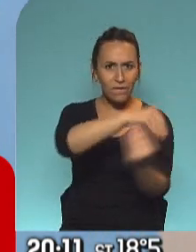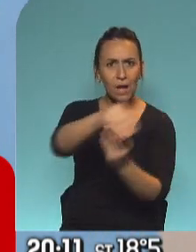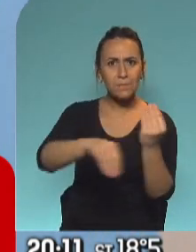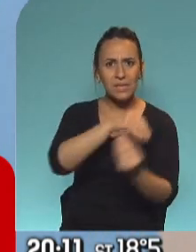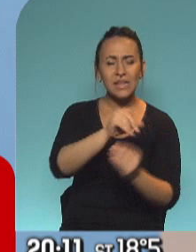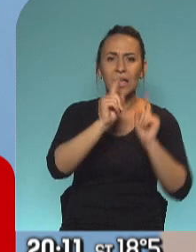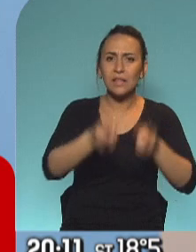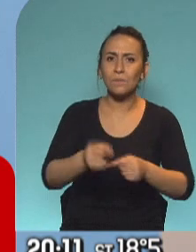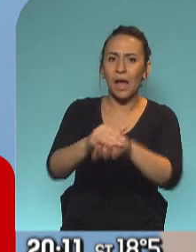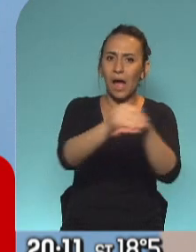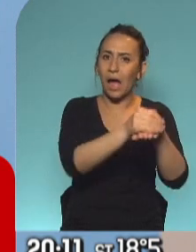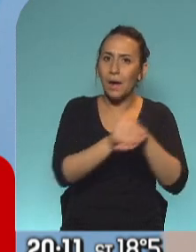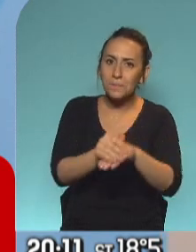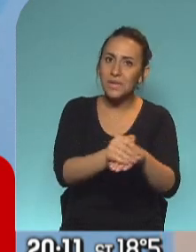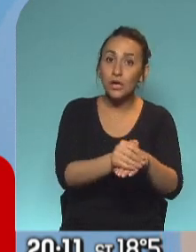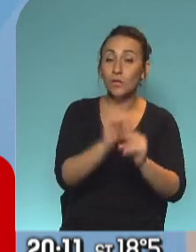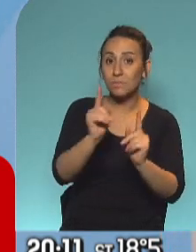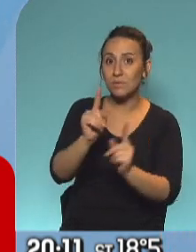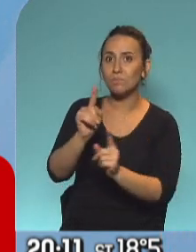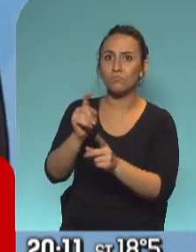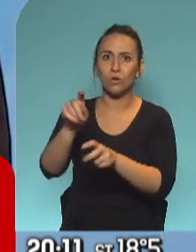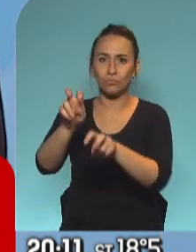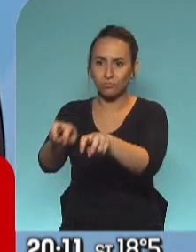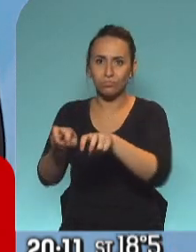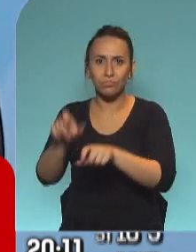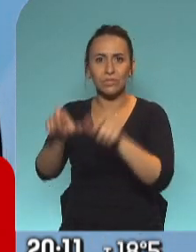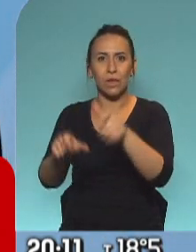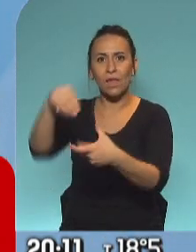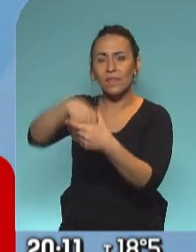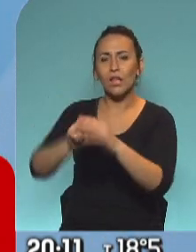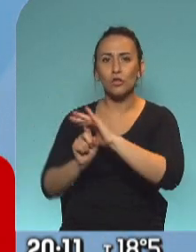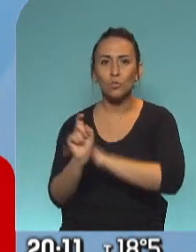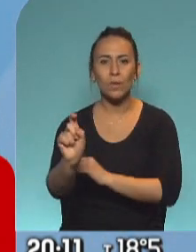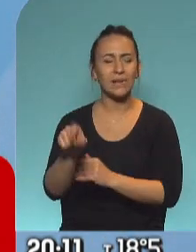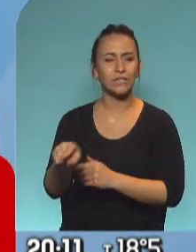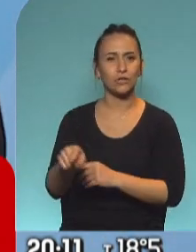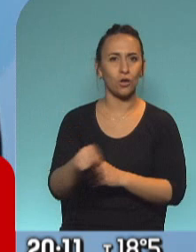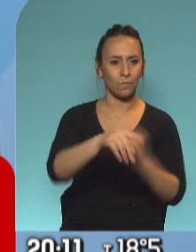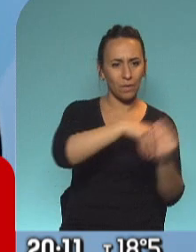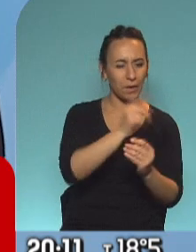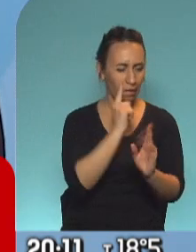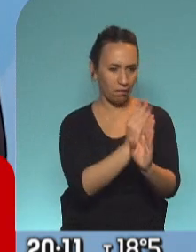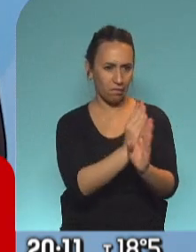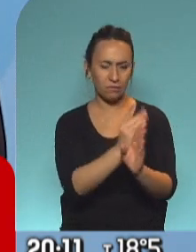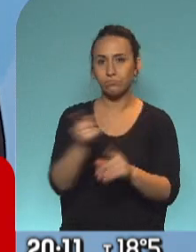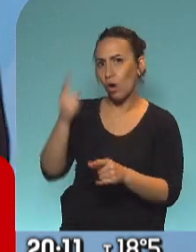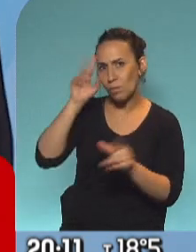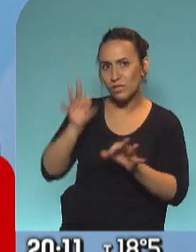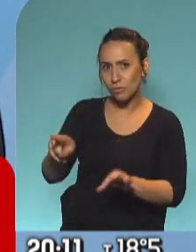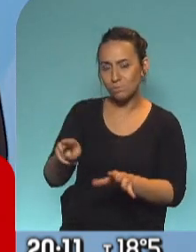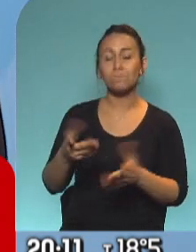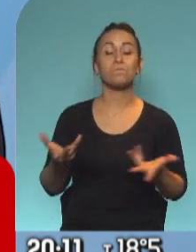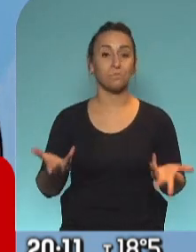y a los amigos de los tripulantes del ARA San Juan. Bueno, sin ninguna duda, todo espionaje, toda violación de la